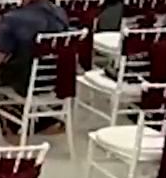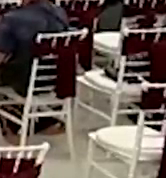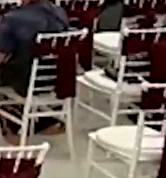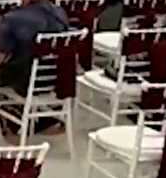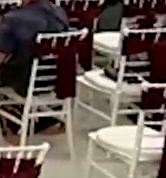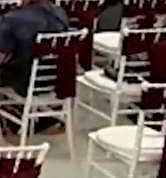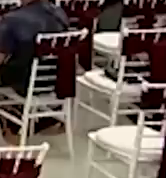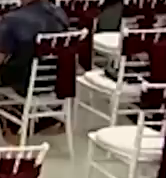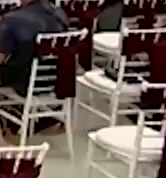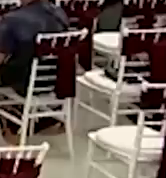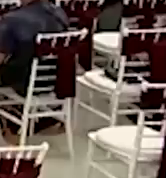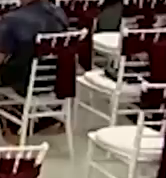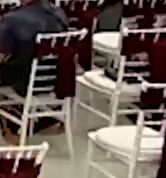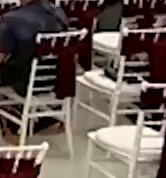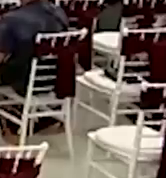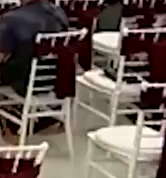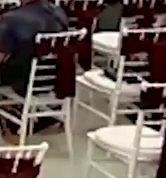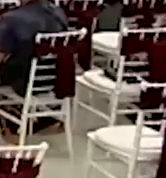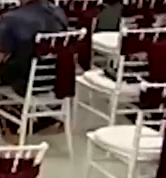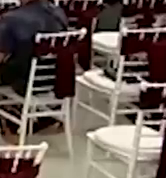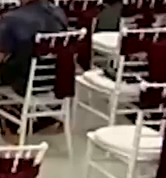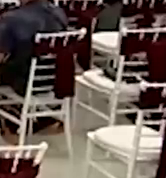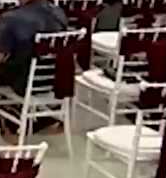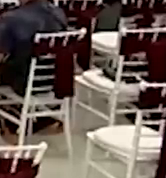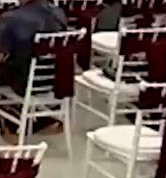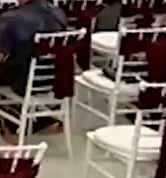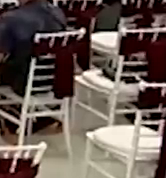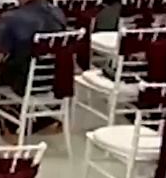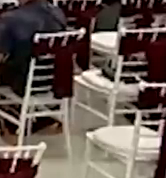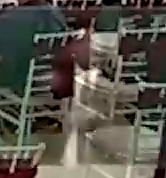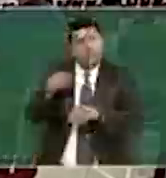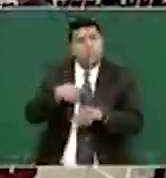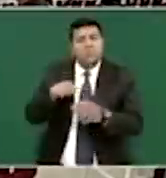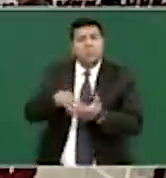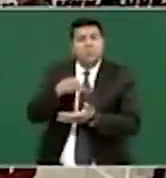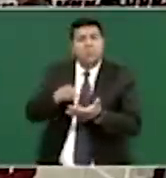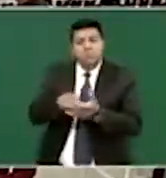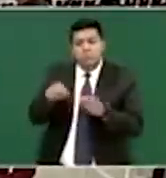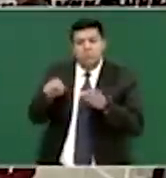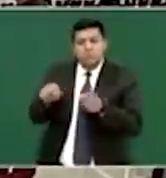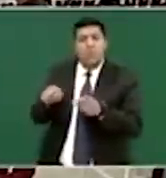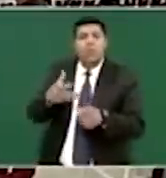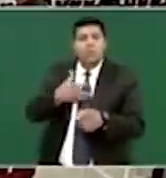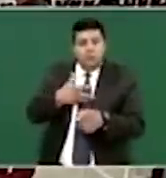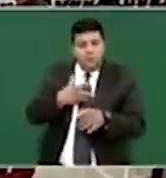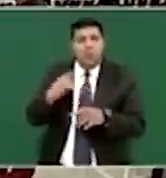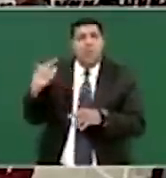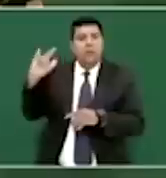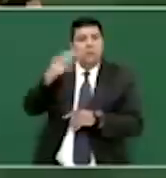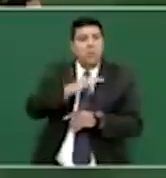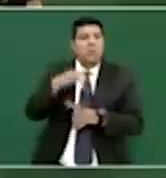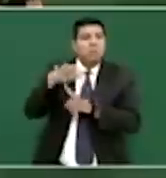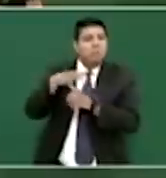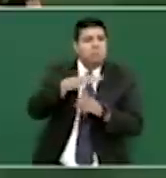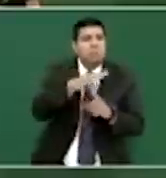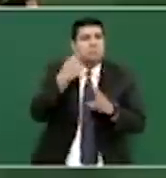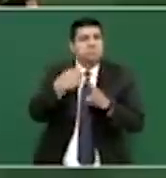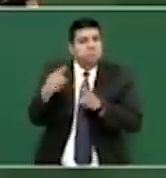las características de los aviones y los estados de uso de los mismos, y habrá personal que dará la